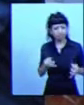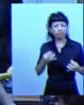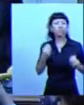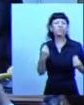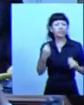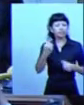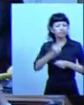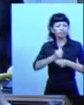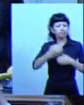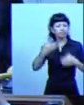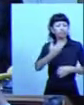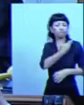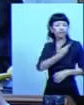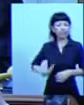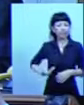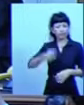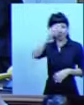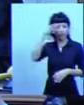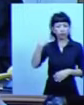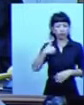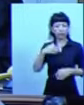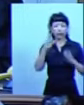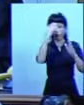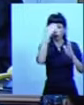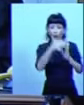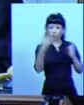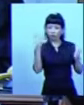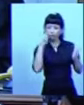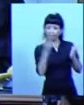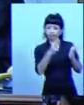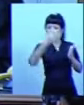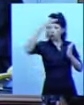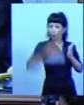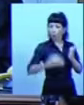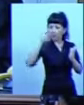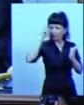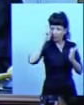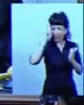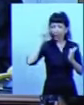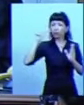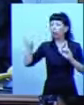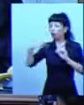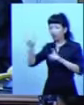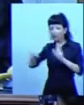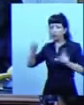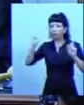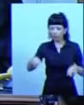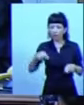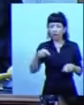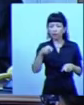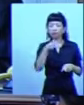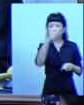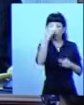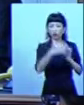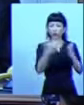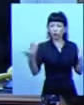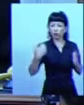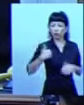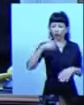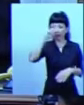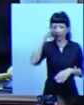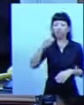derechos incluido en la Constitución que evidentemente no los va a rescatar pero es la que está vigente es la que está vigente eh lo cual ya